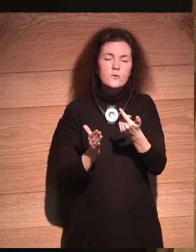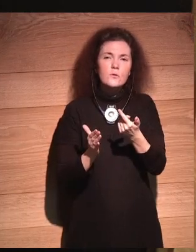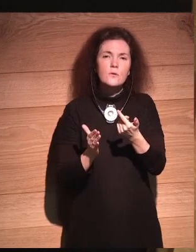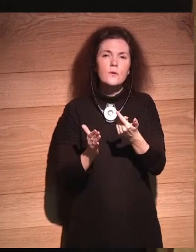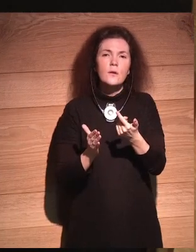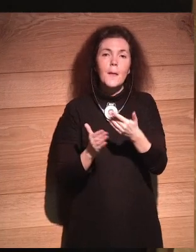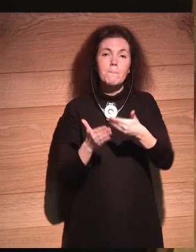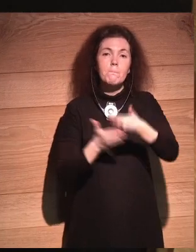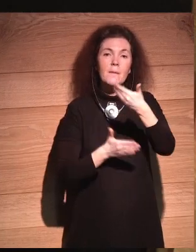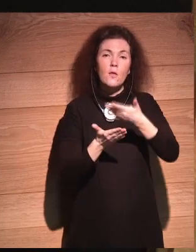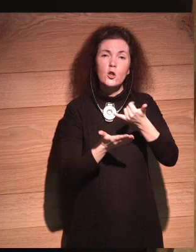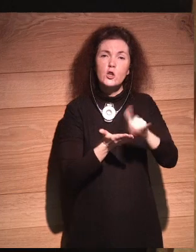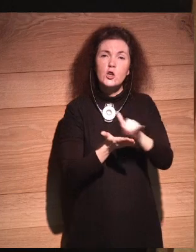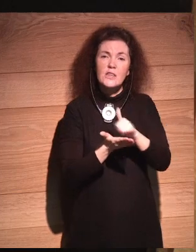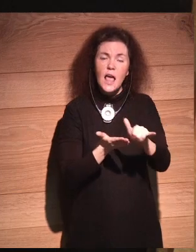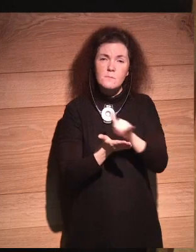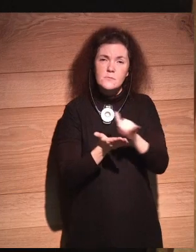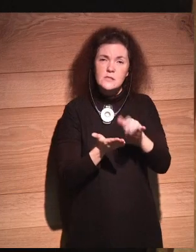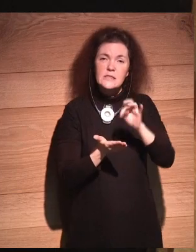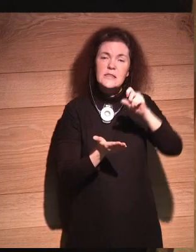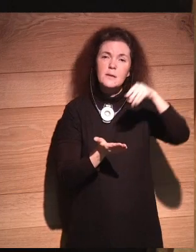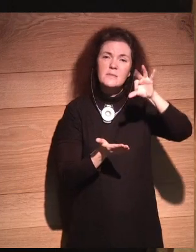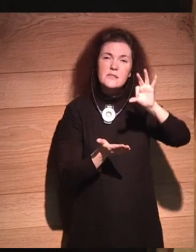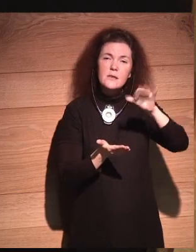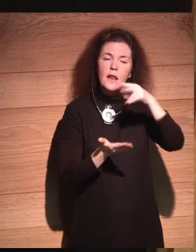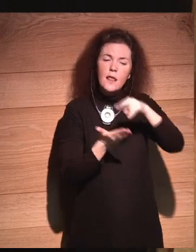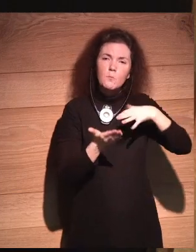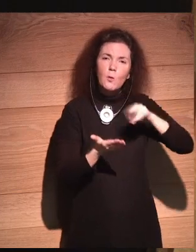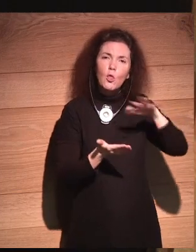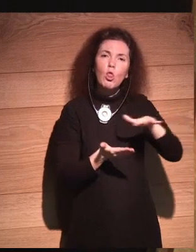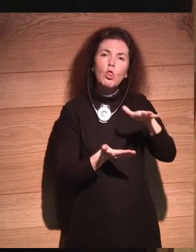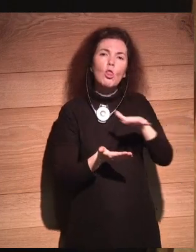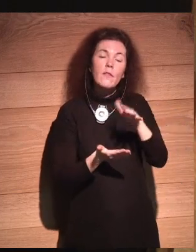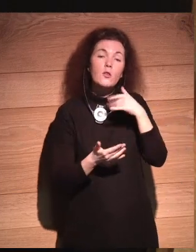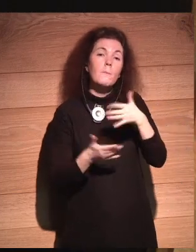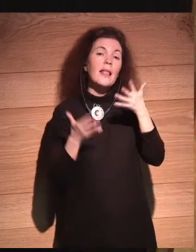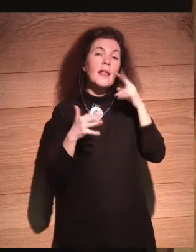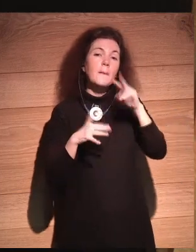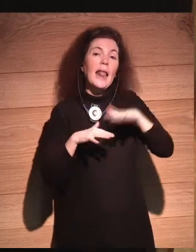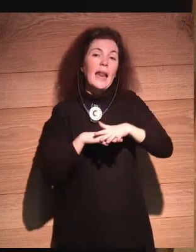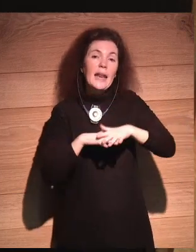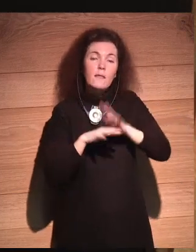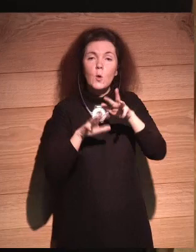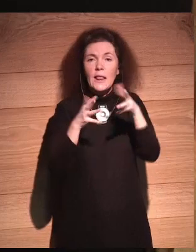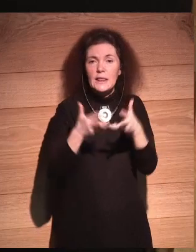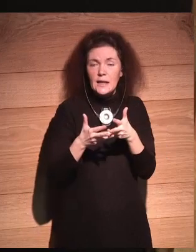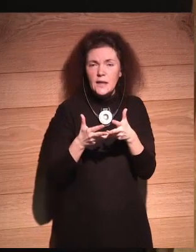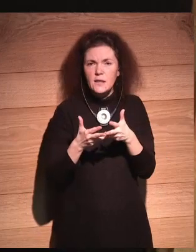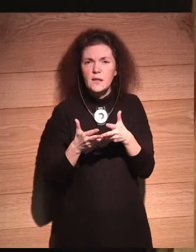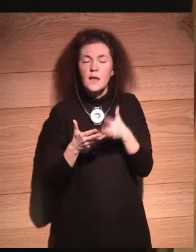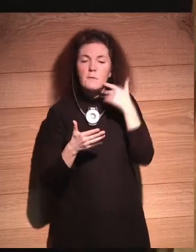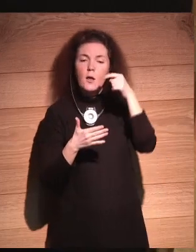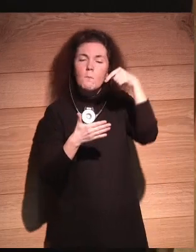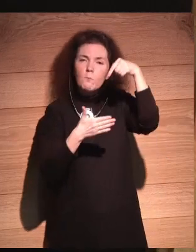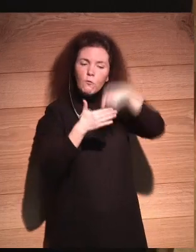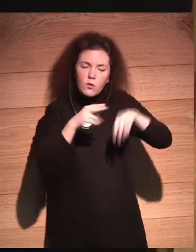en el periódico New York Times. Me encantaría poderlo ver en redes, en internet, y